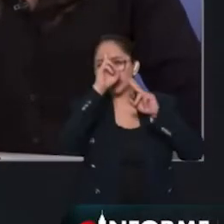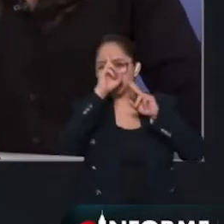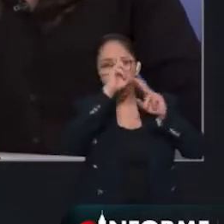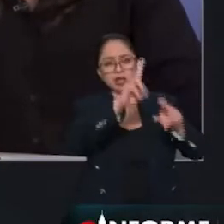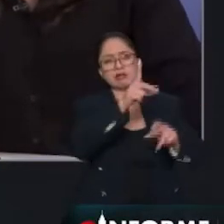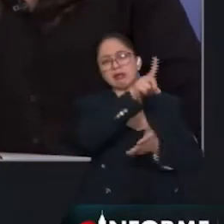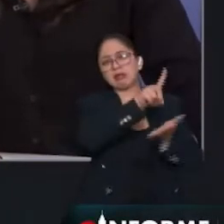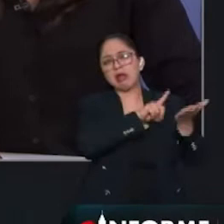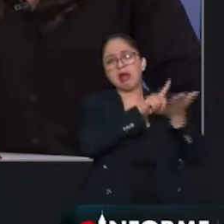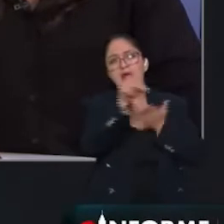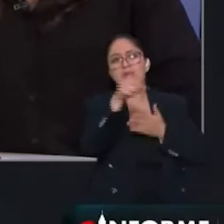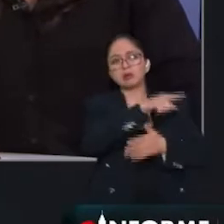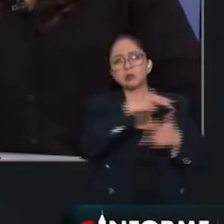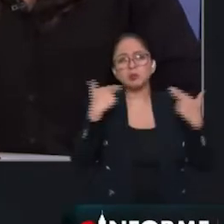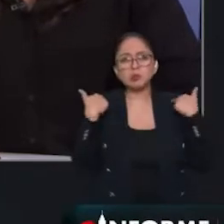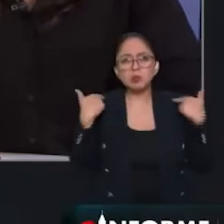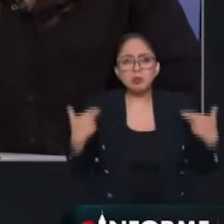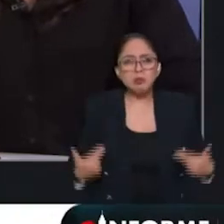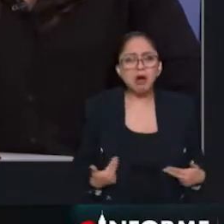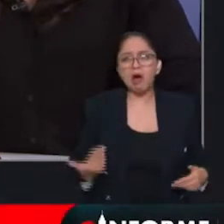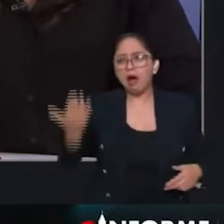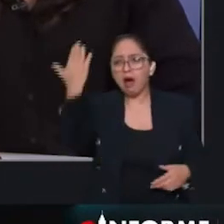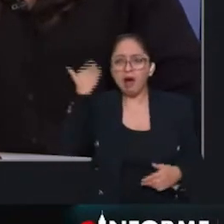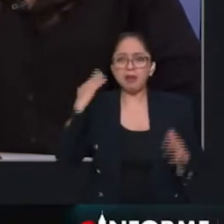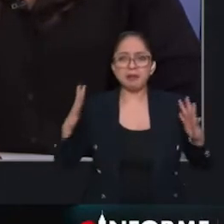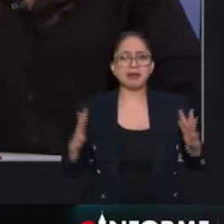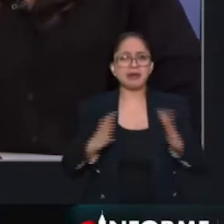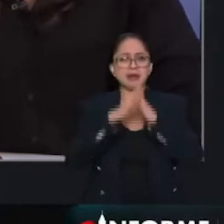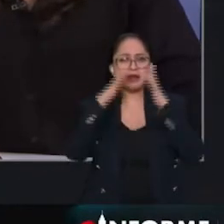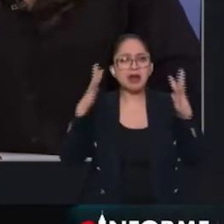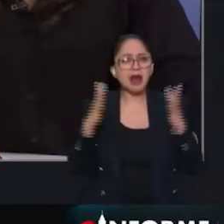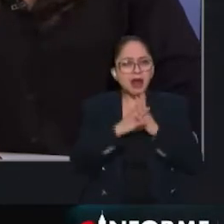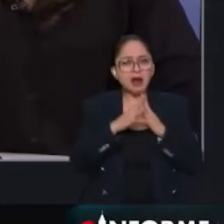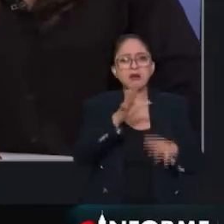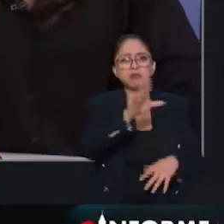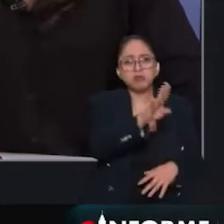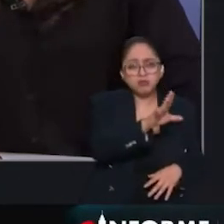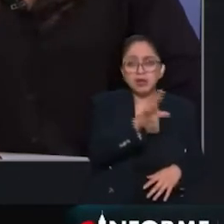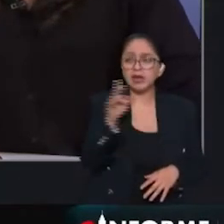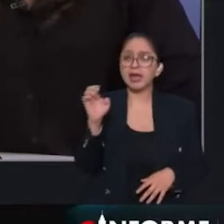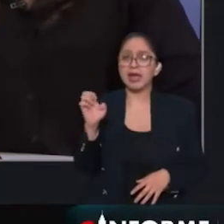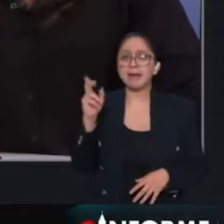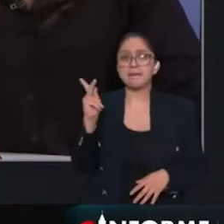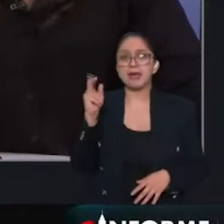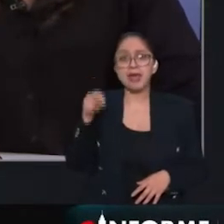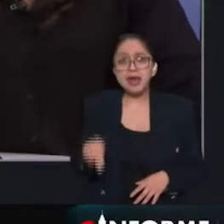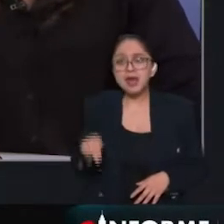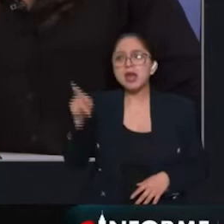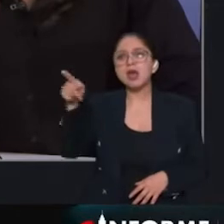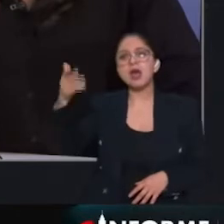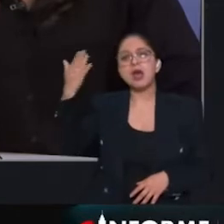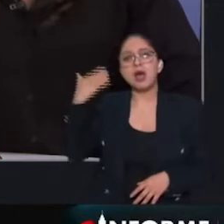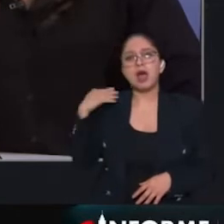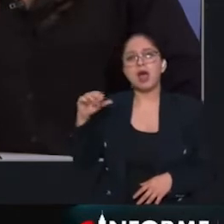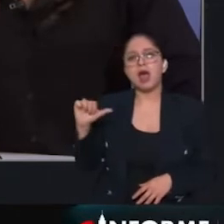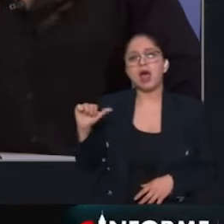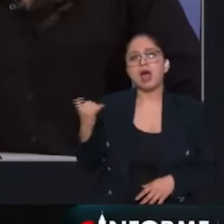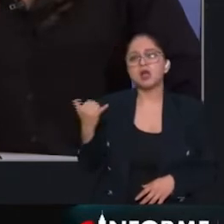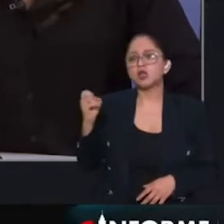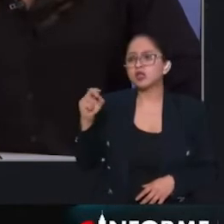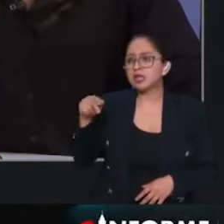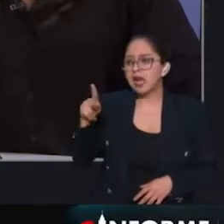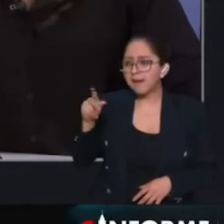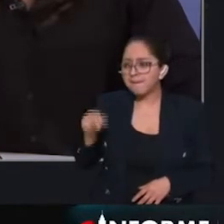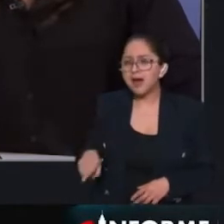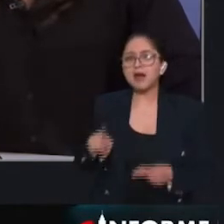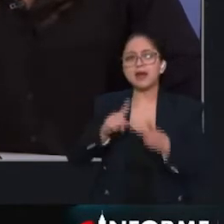dieron durante la guerra contra el narco, y Peña tiene los casos de Ayotzinapa, Tlatlaya, Tanguato.